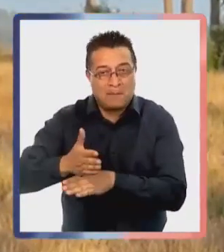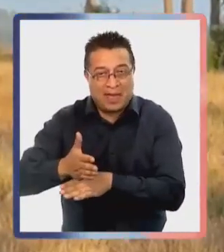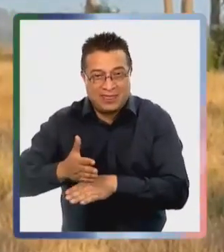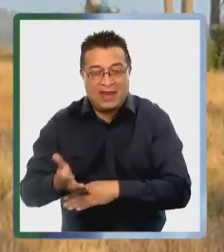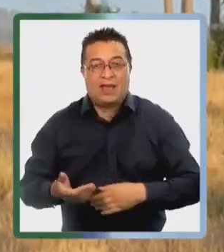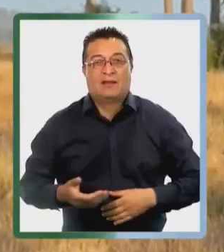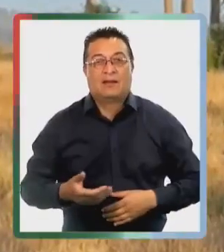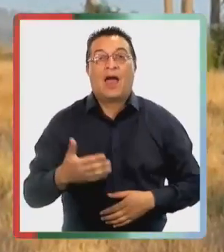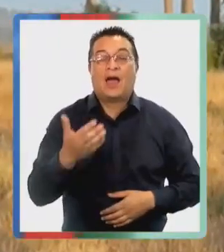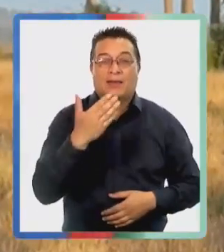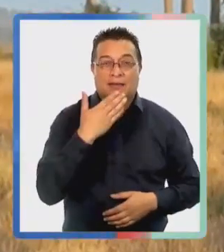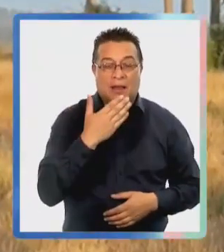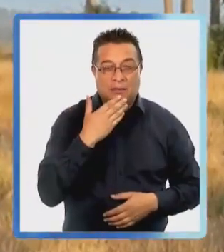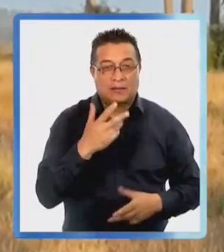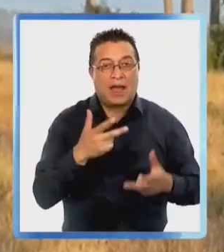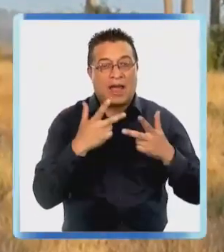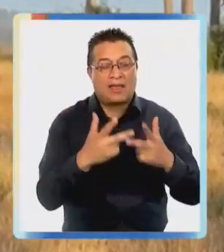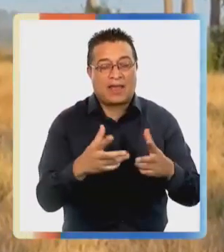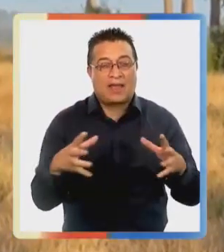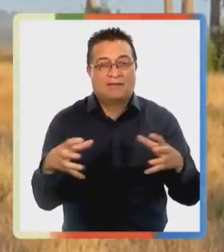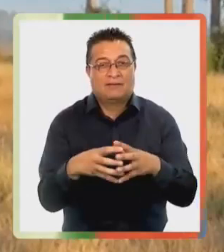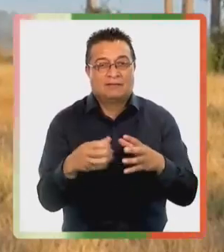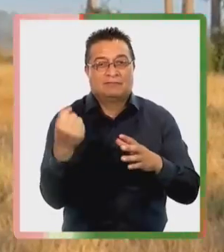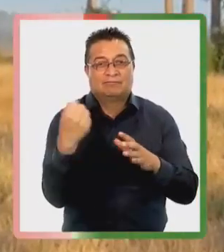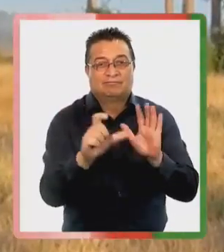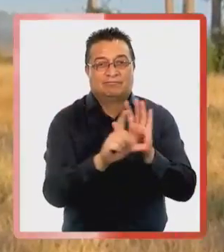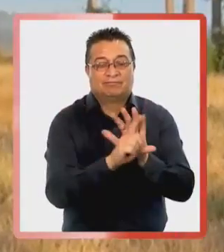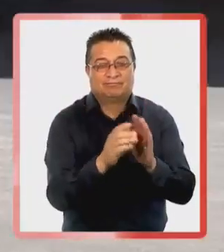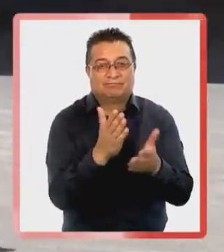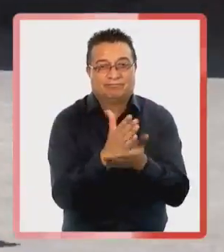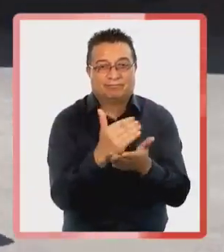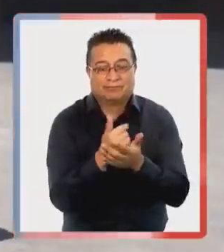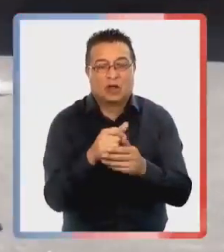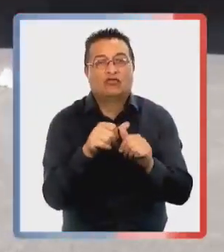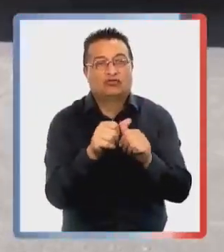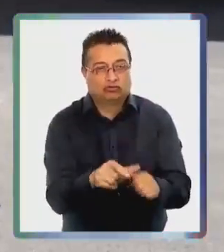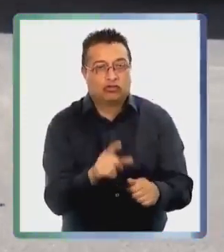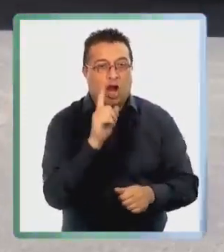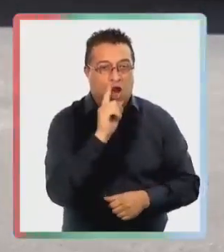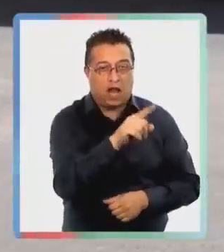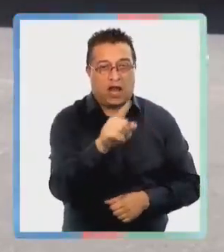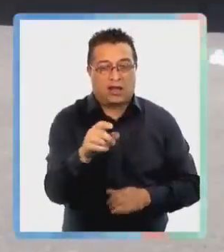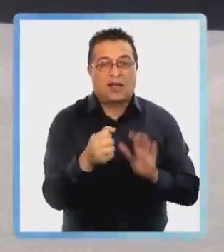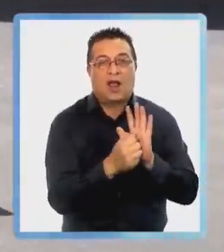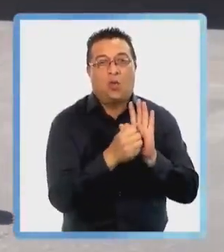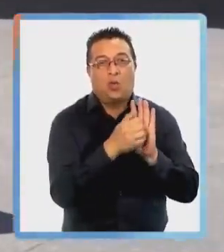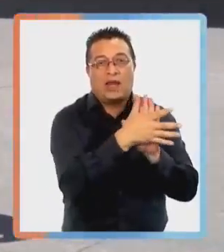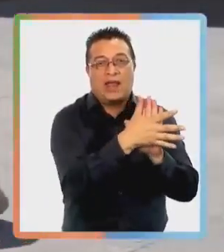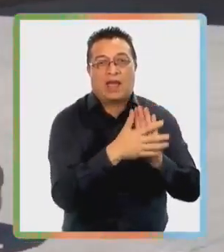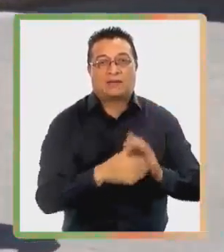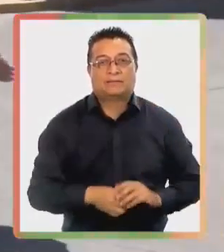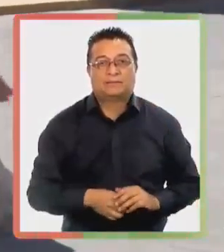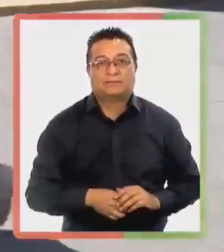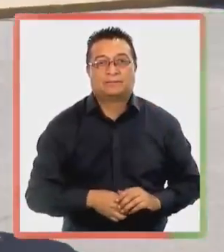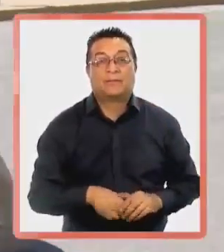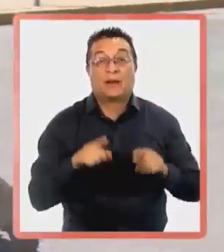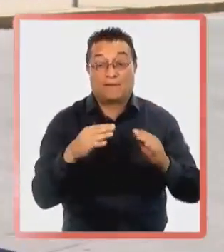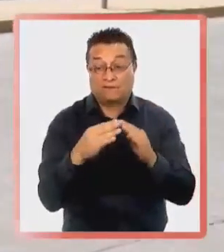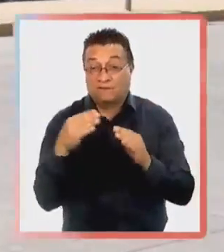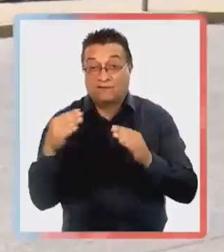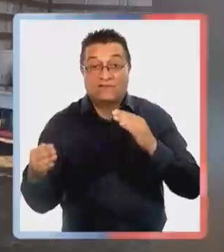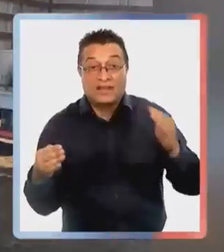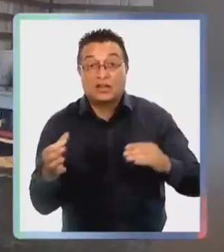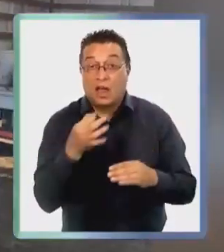las bandas criminales organizadas y terroristas que hay en la Araucanía. Según los mismos vecinos del sector, los atacantes en